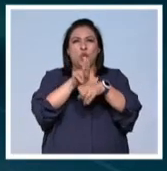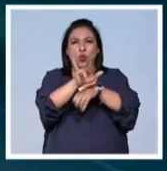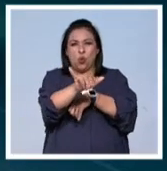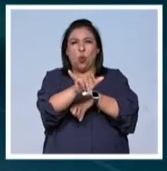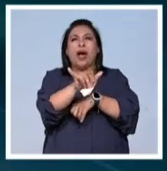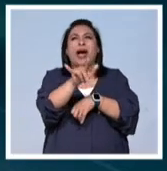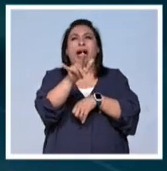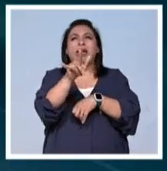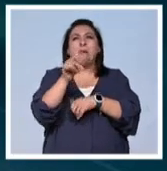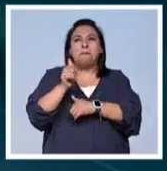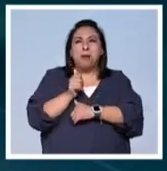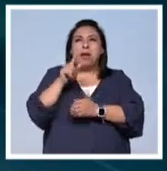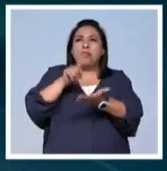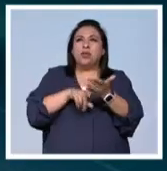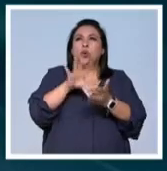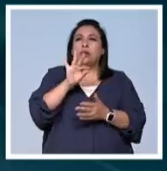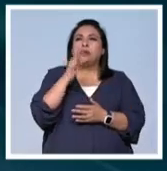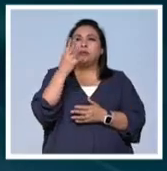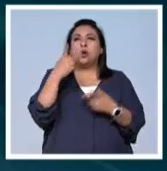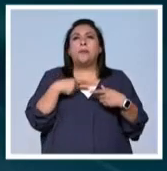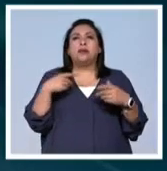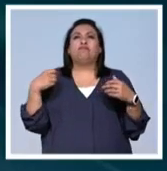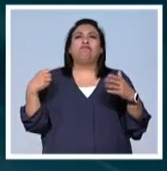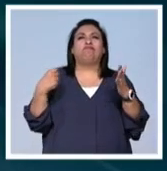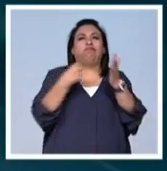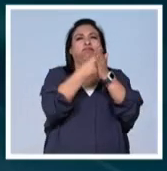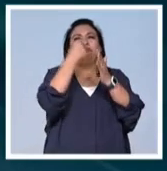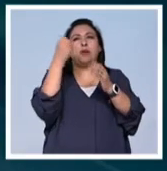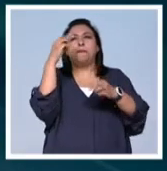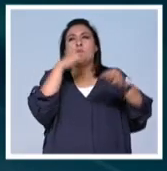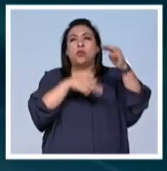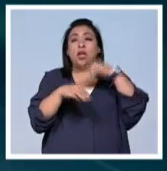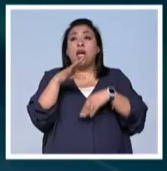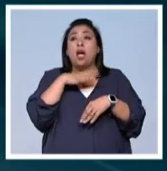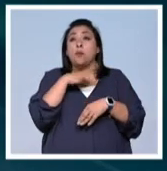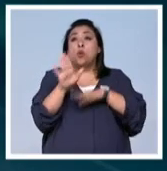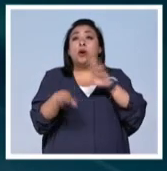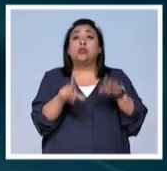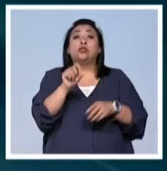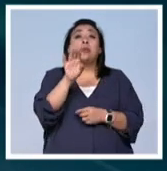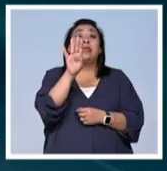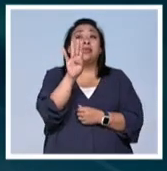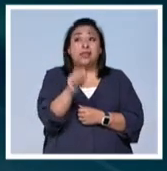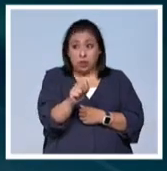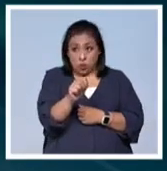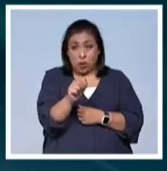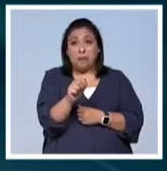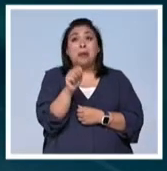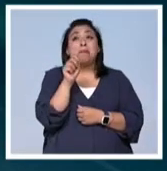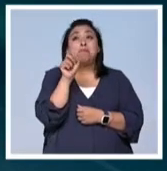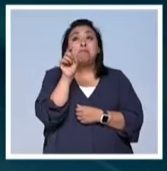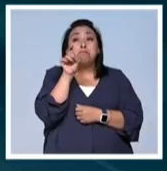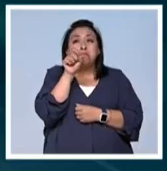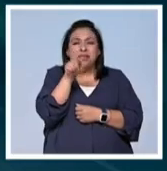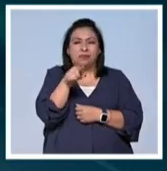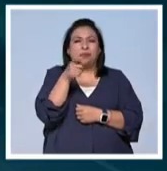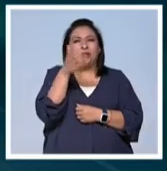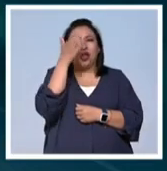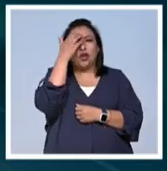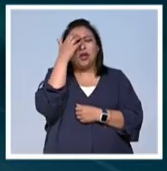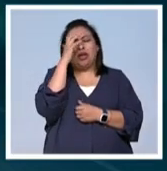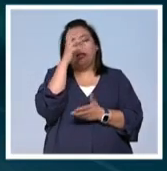que llevaba 45 personas chocó contra una montaña dejando un saldo de 29 muertos este incidente es conocido